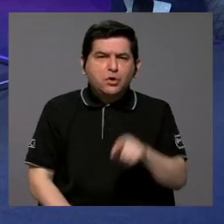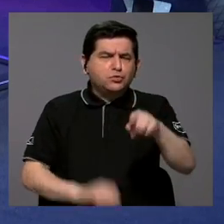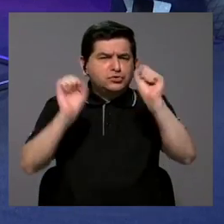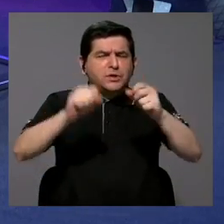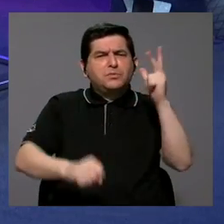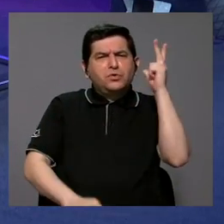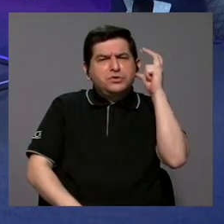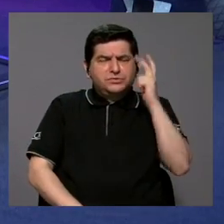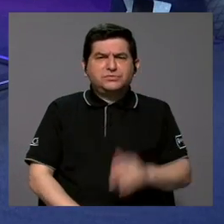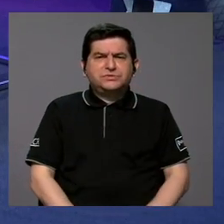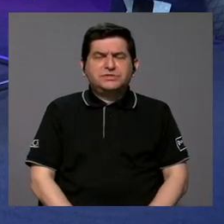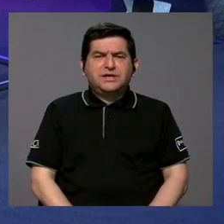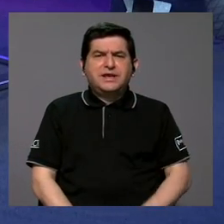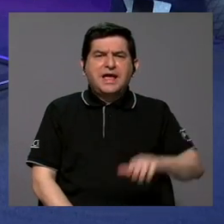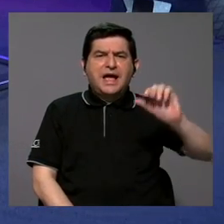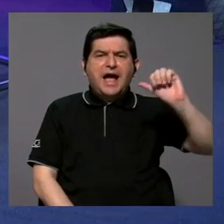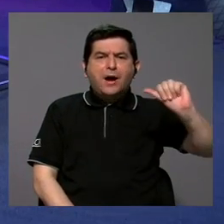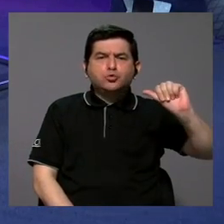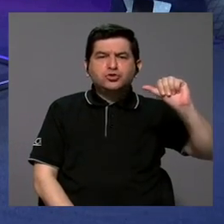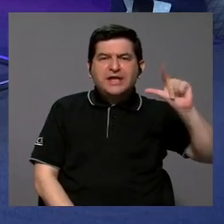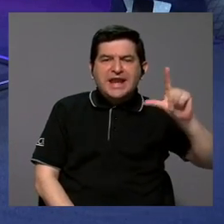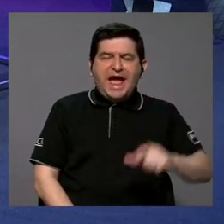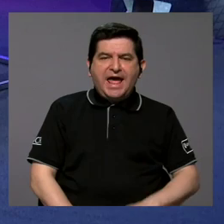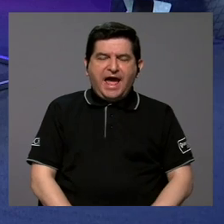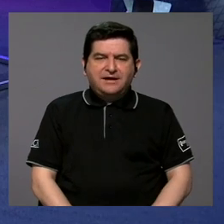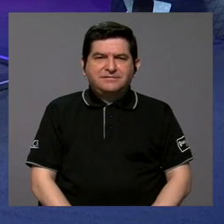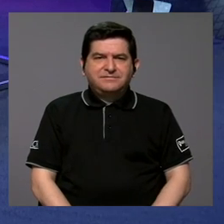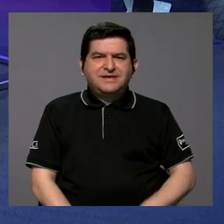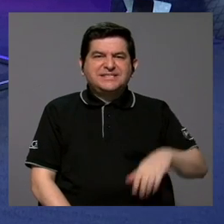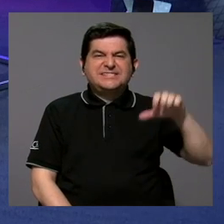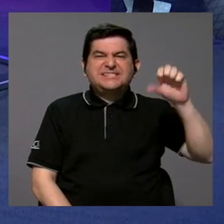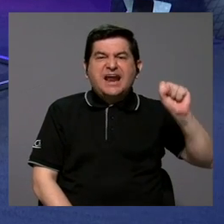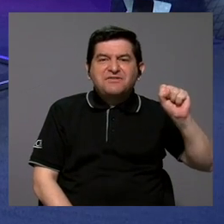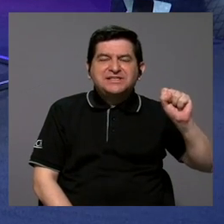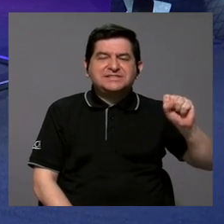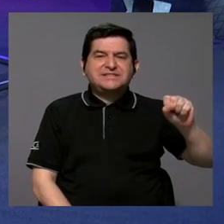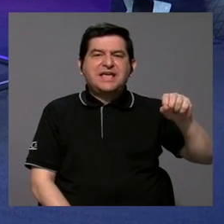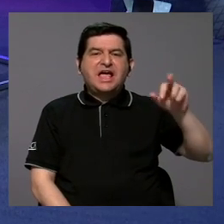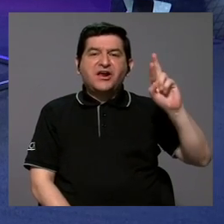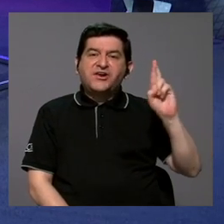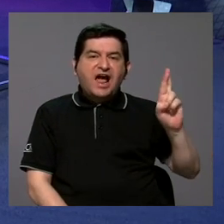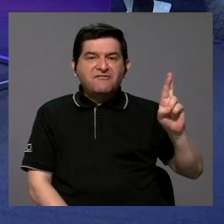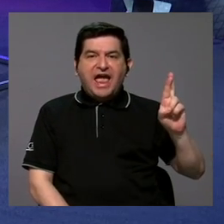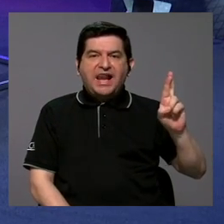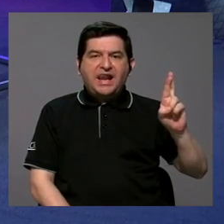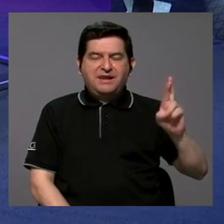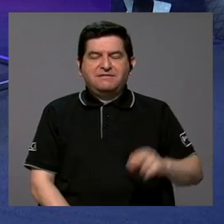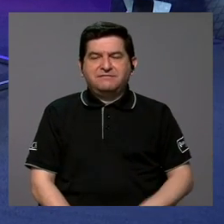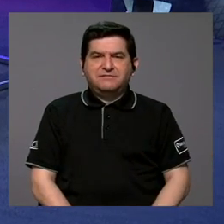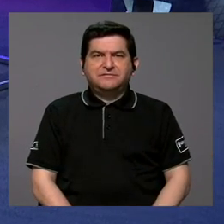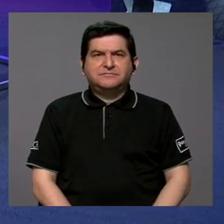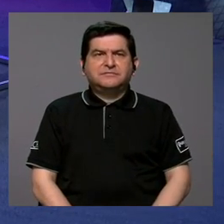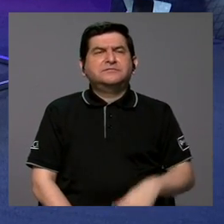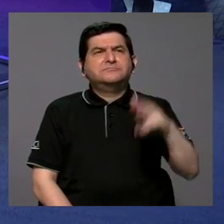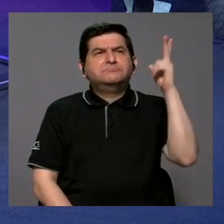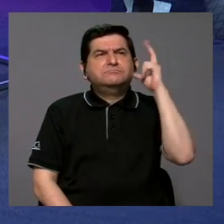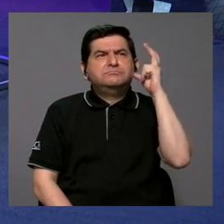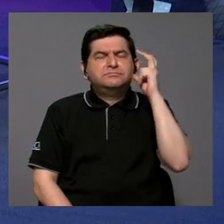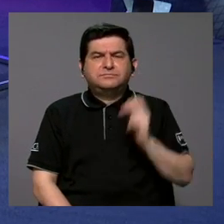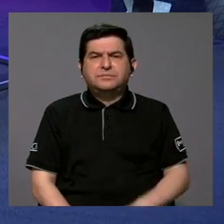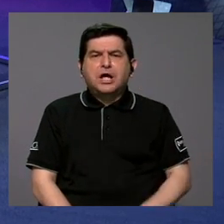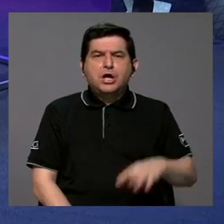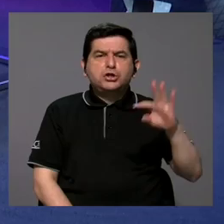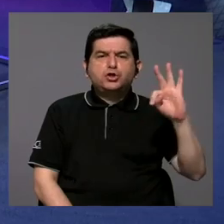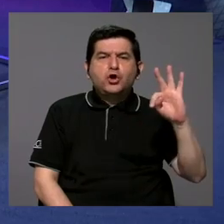podías escuchar a Agustín Lara, así como a Stravinsky o Ravel, o escuchábamos a Toña